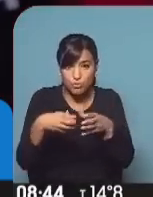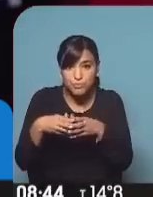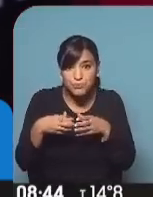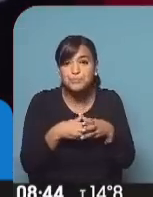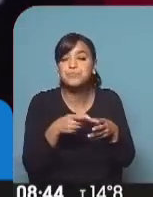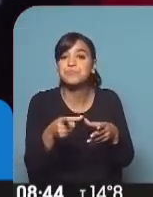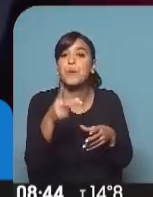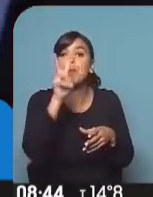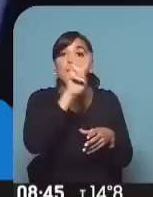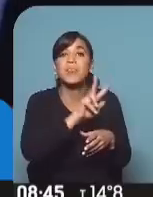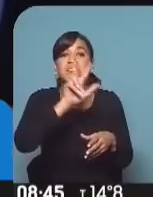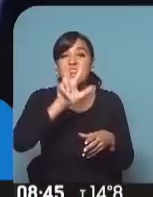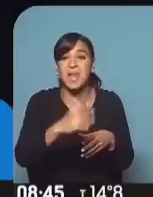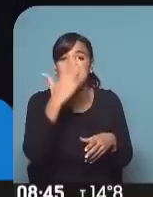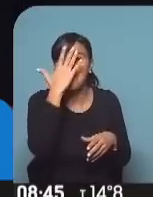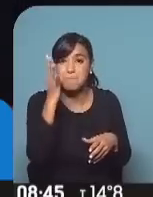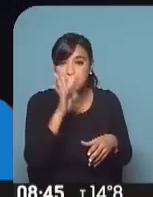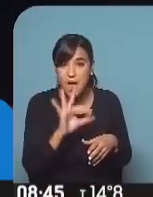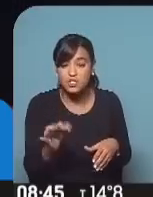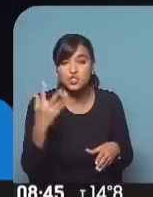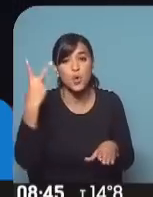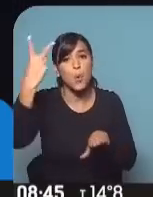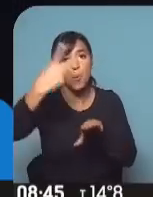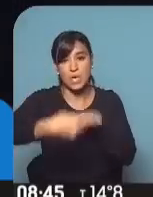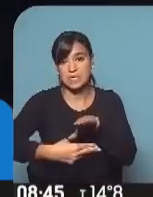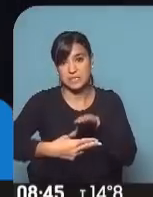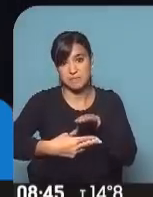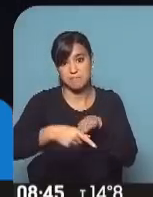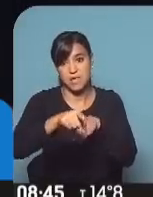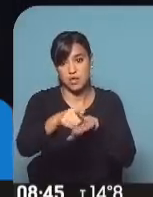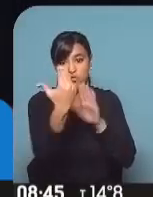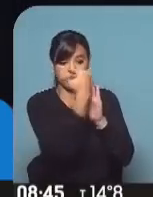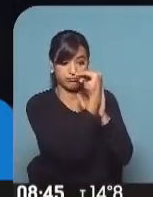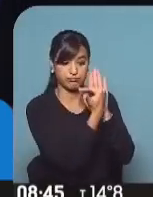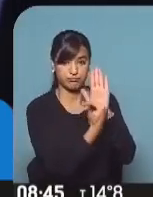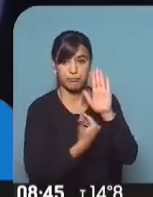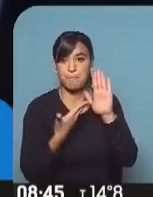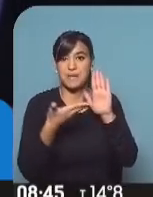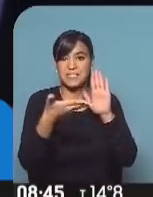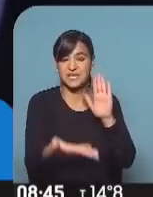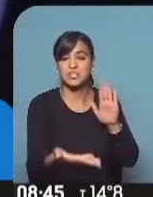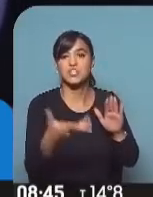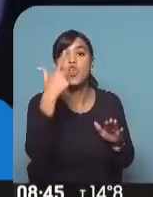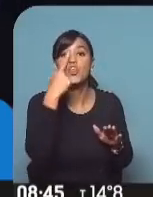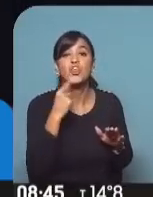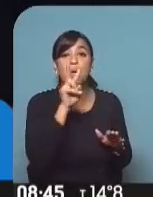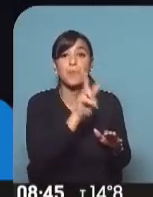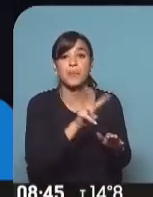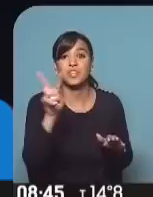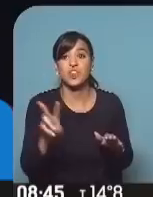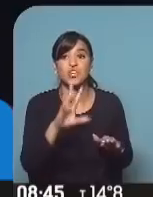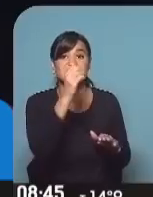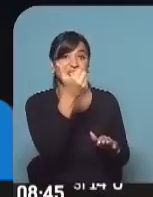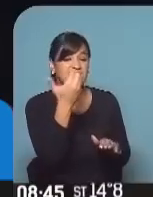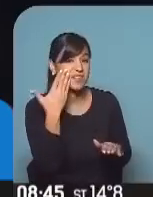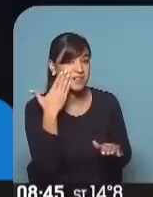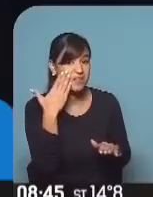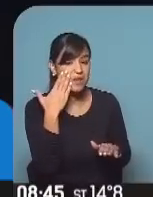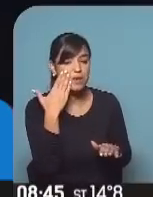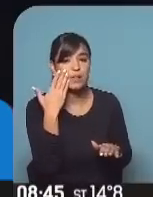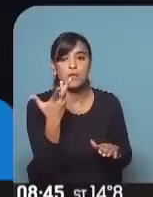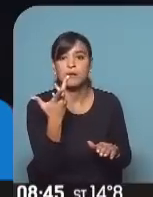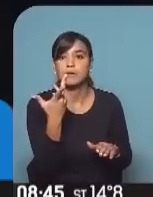marzo era el vencimiento de la presentación de listas el día 22 a las 18 horas nos